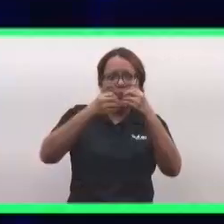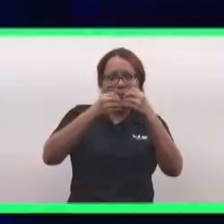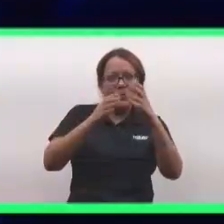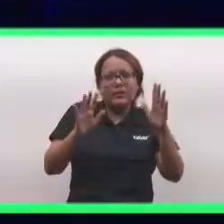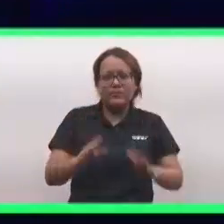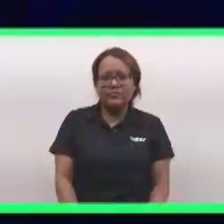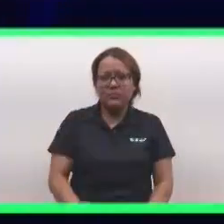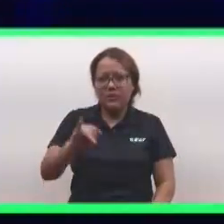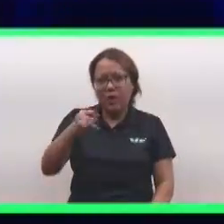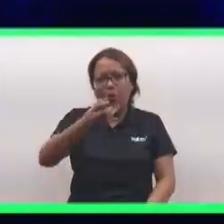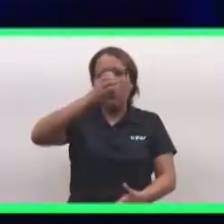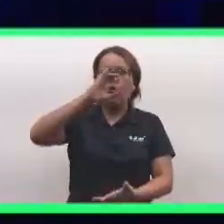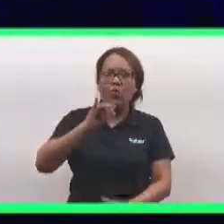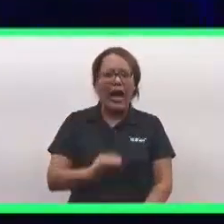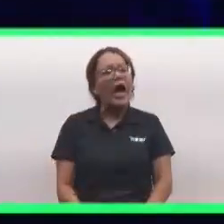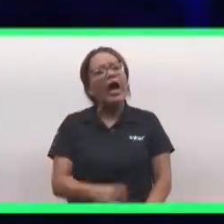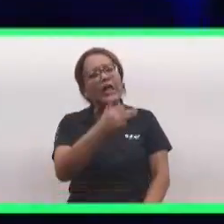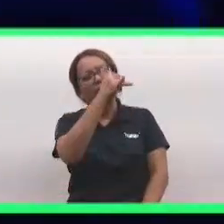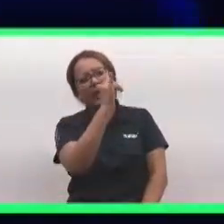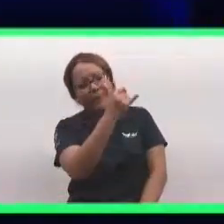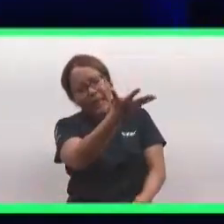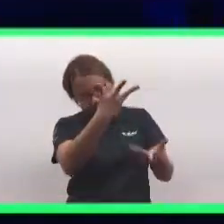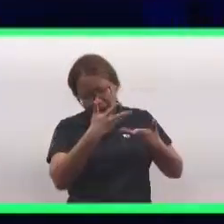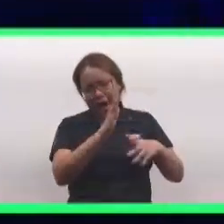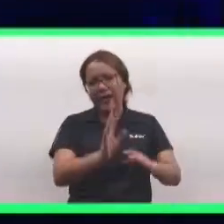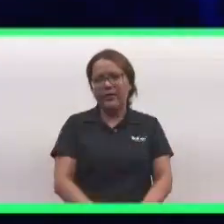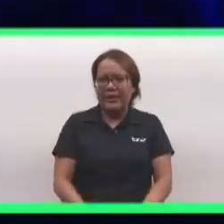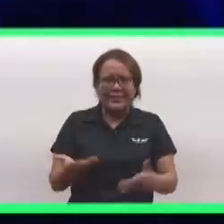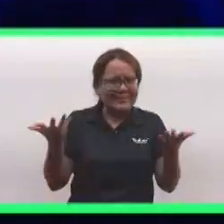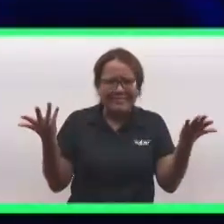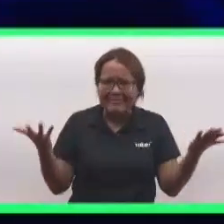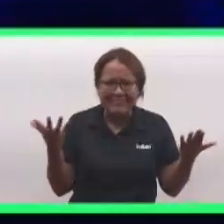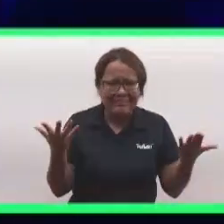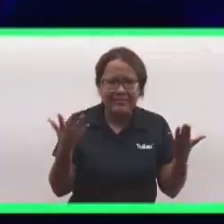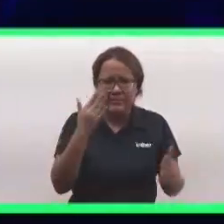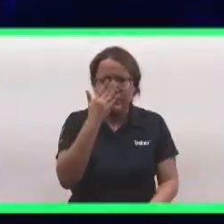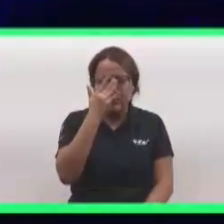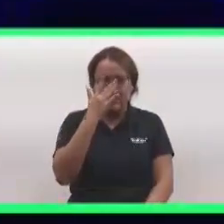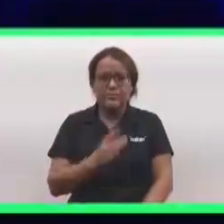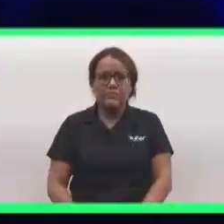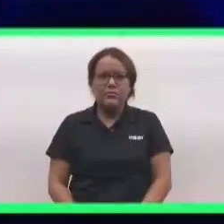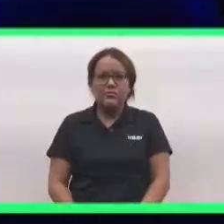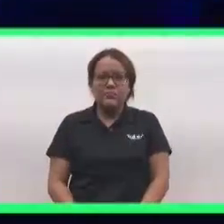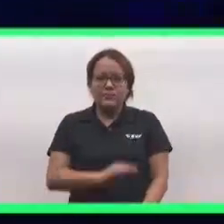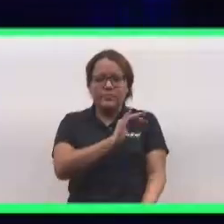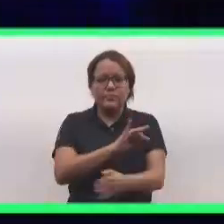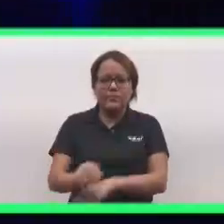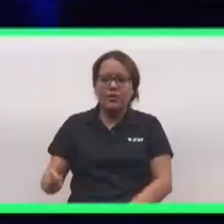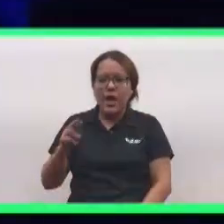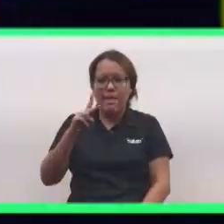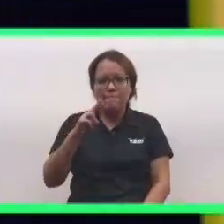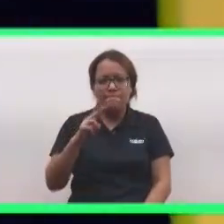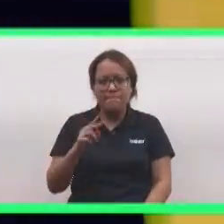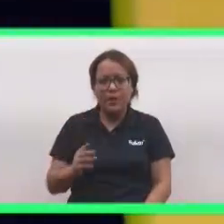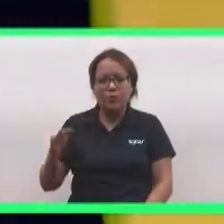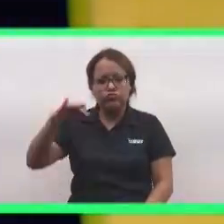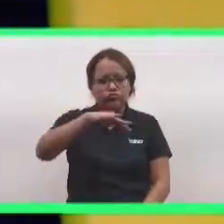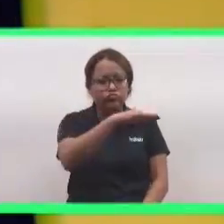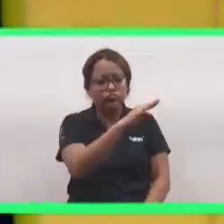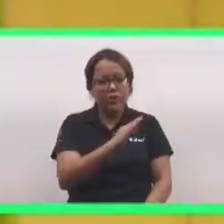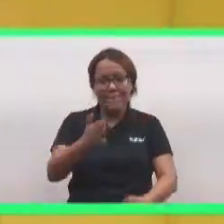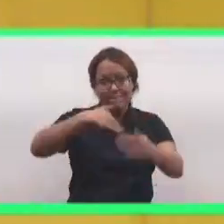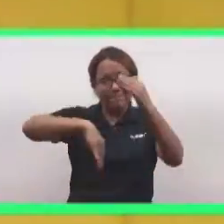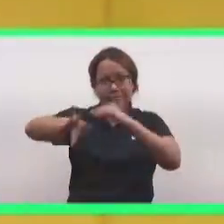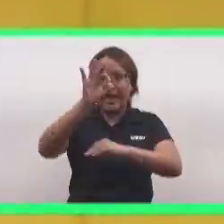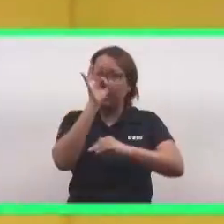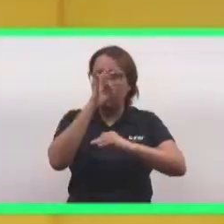vendían jugo en la tienda, deme una regia, señora, para bajarlos así rápido. Él estaba dando una vuelta con unos amigos, fuimos a desayunar al Tunco. ¿Cuántos han ido al Tunco?